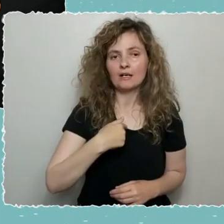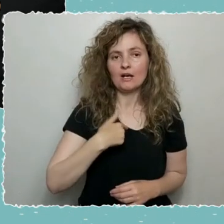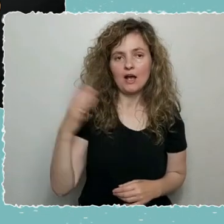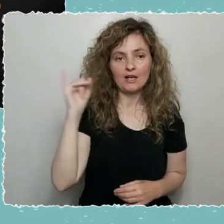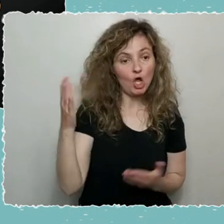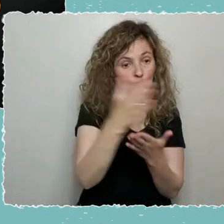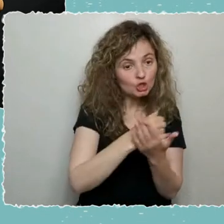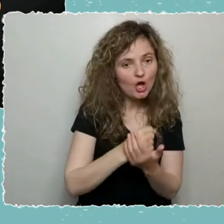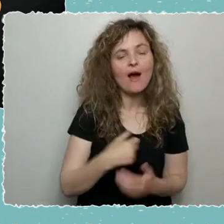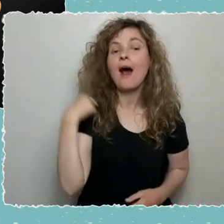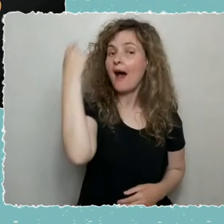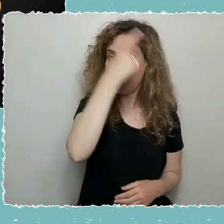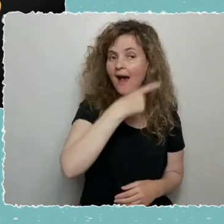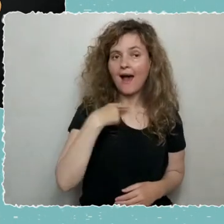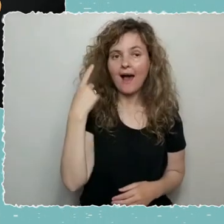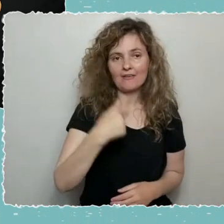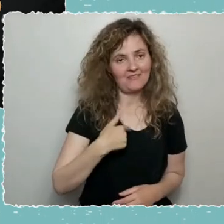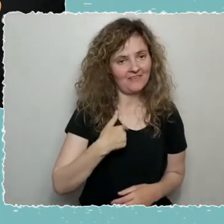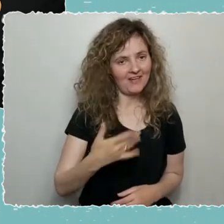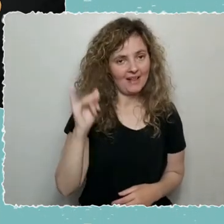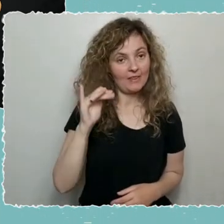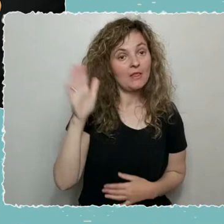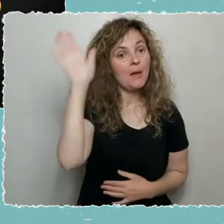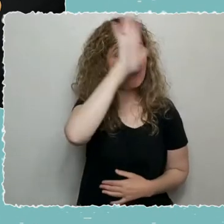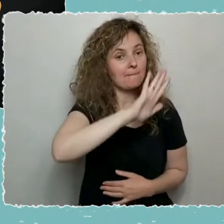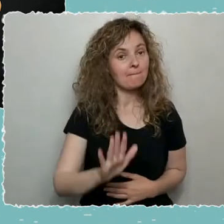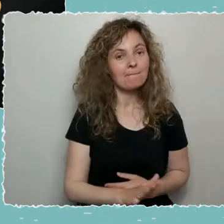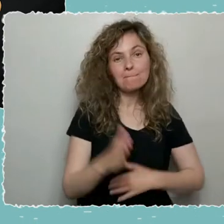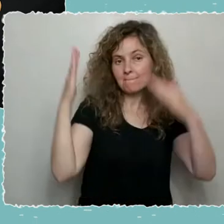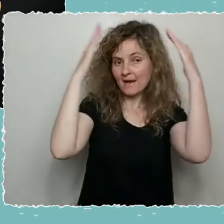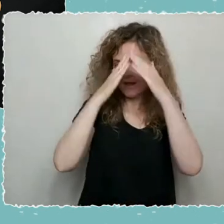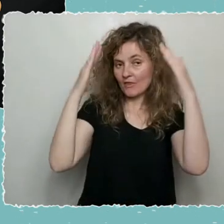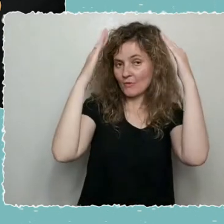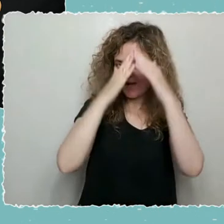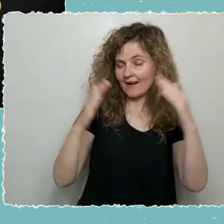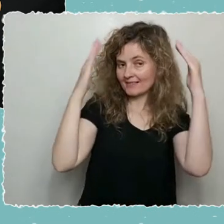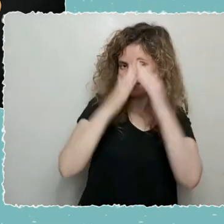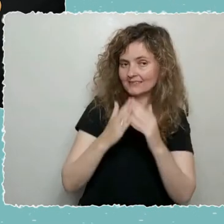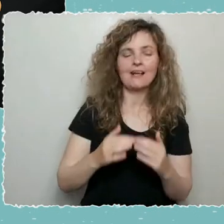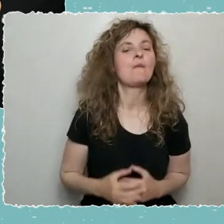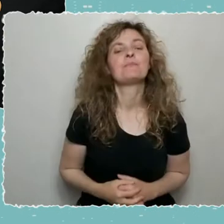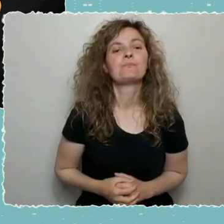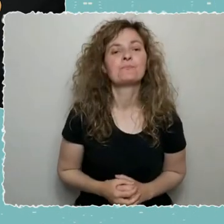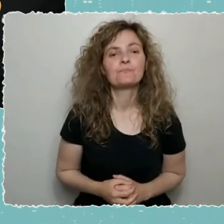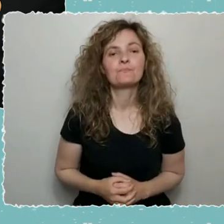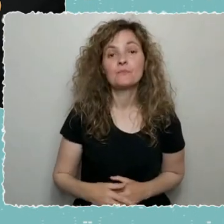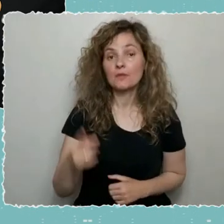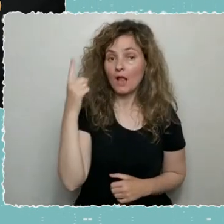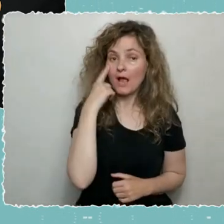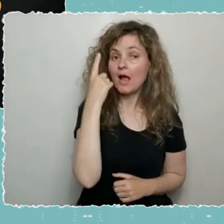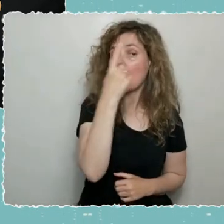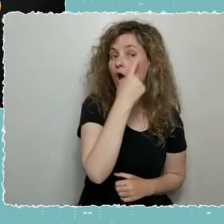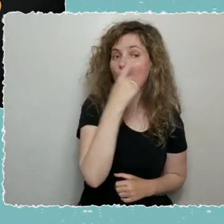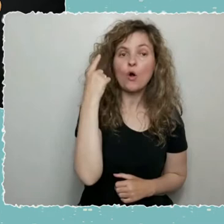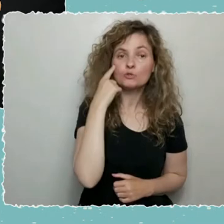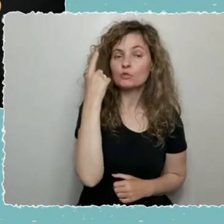eu, todos e todas, a cara que teño eu, parece unha casiña, parece unha casiña. Os ollos